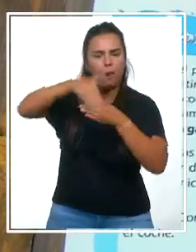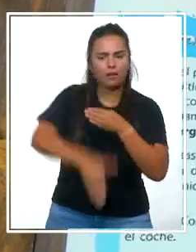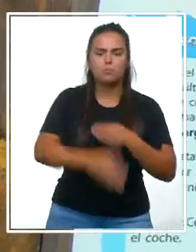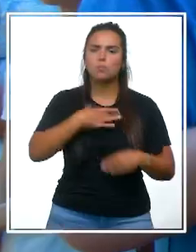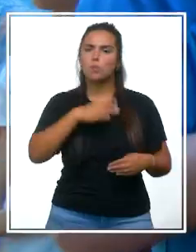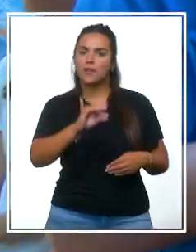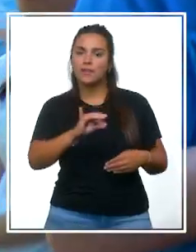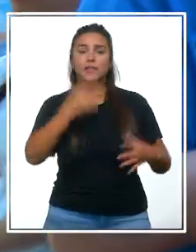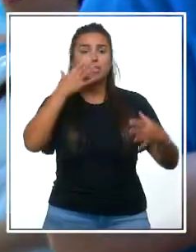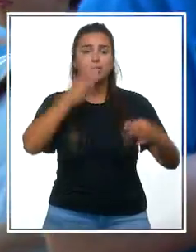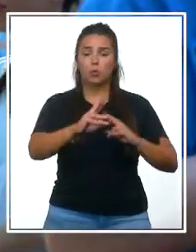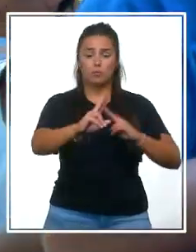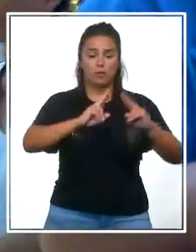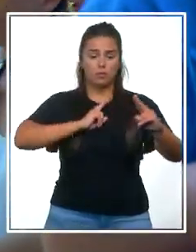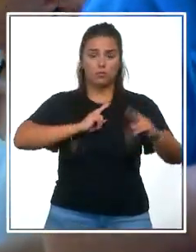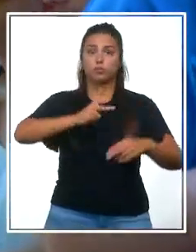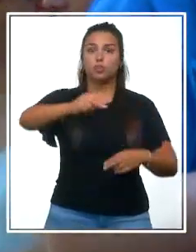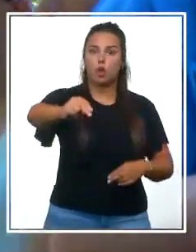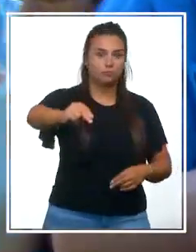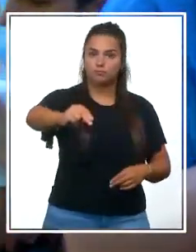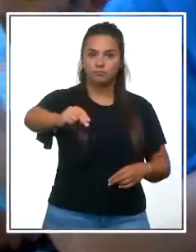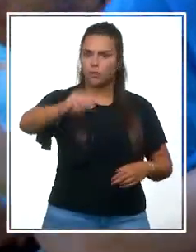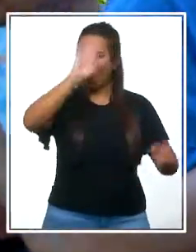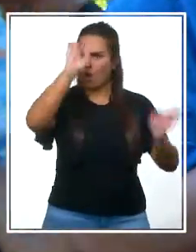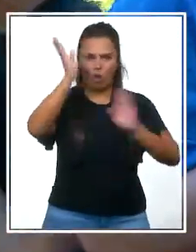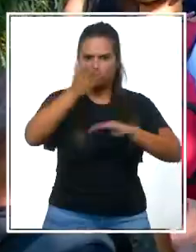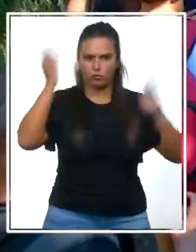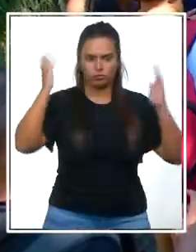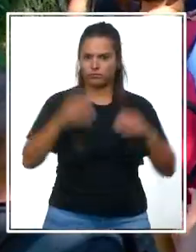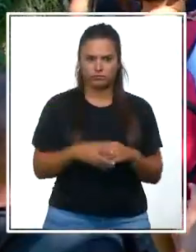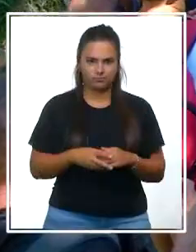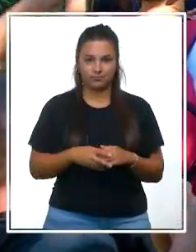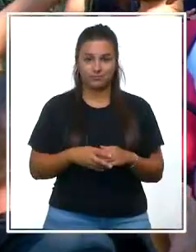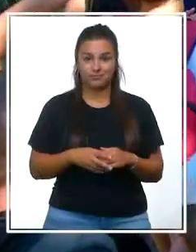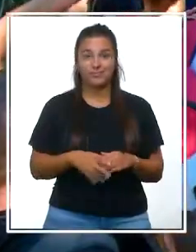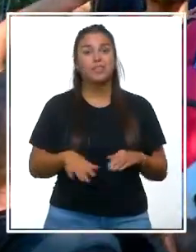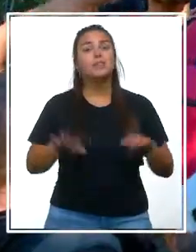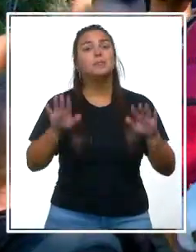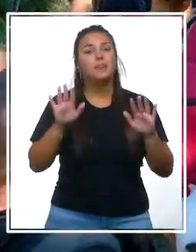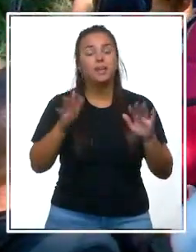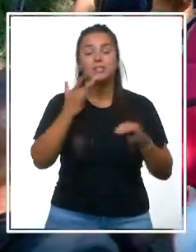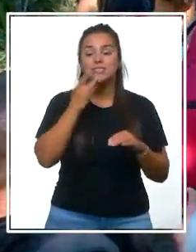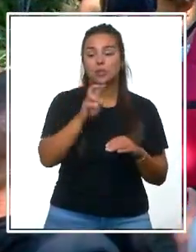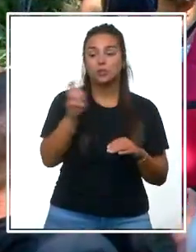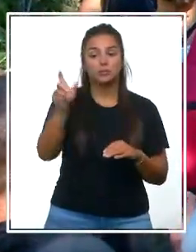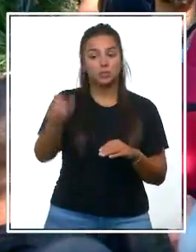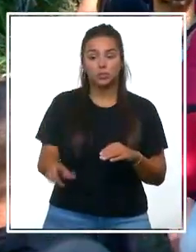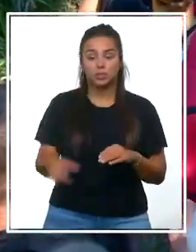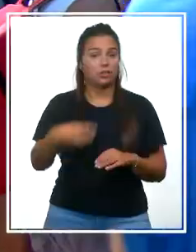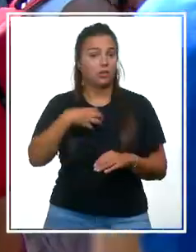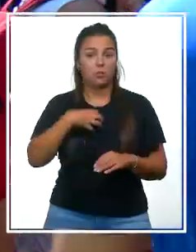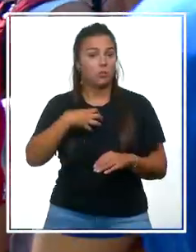barranquismo, probablemente nos responda que no, que ni locos, que si cualquier otra persona no